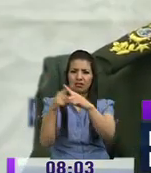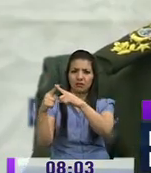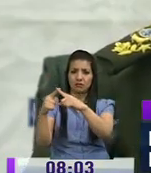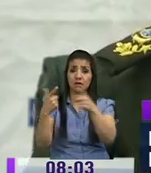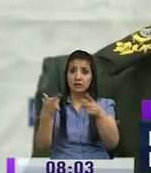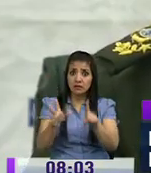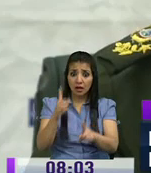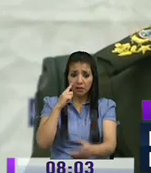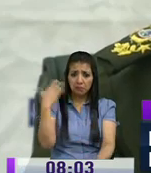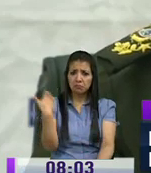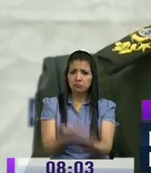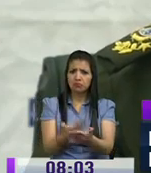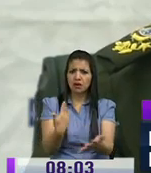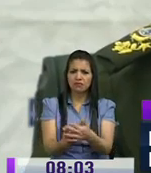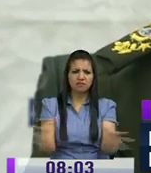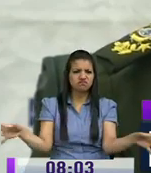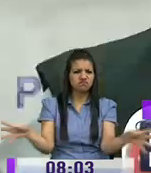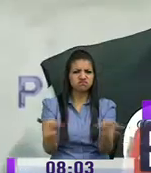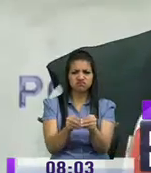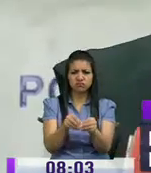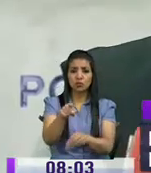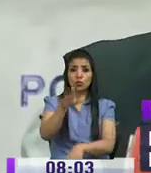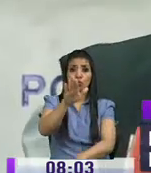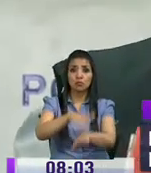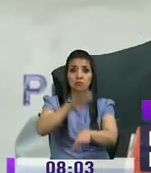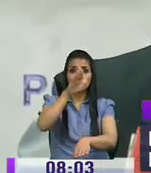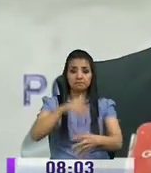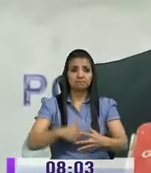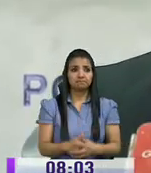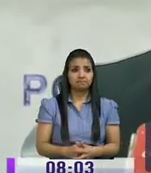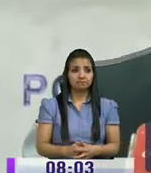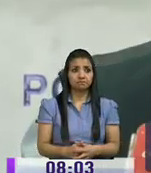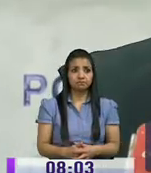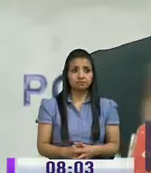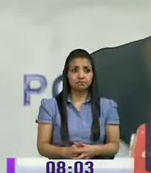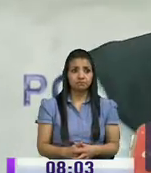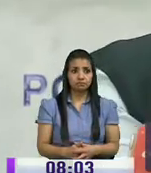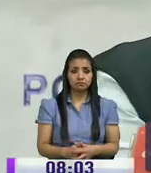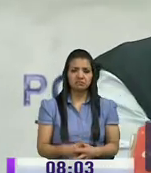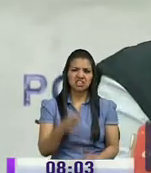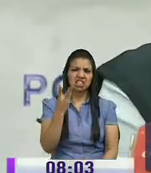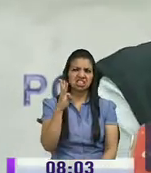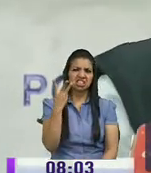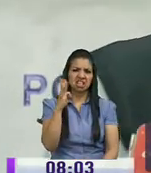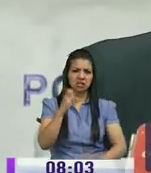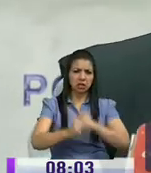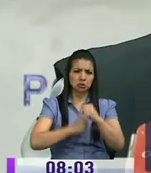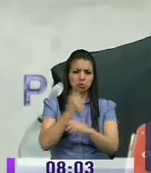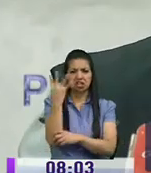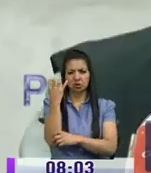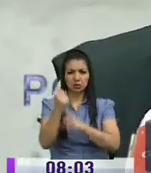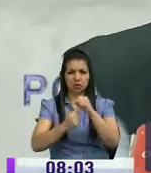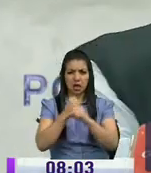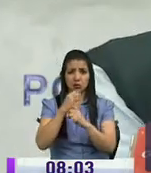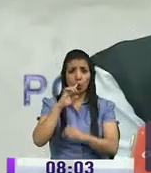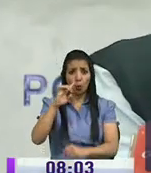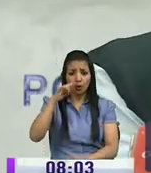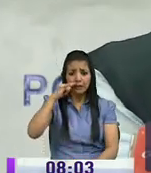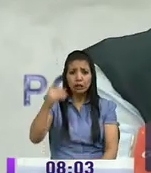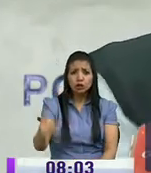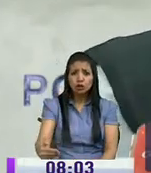logramos probar de esta pornografía infantil. Menores de 16 años todos, menores de 16, 14 y